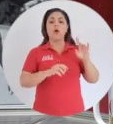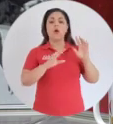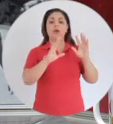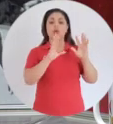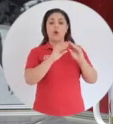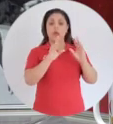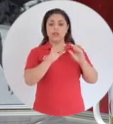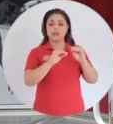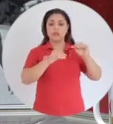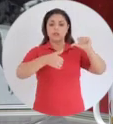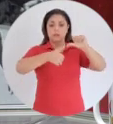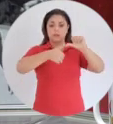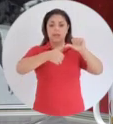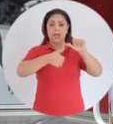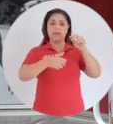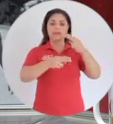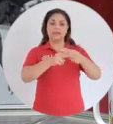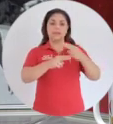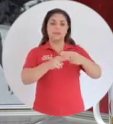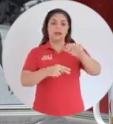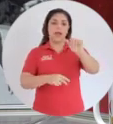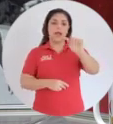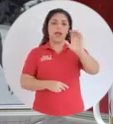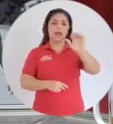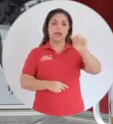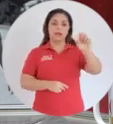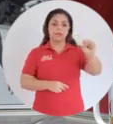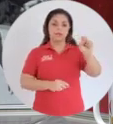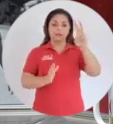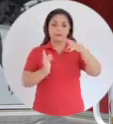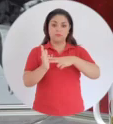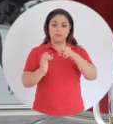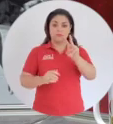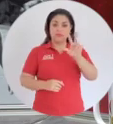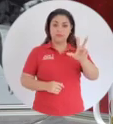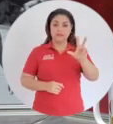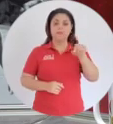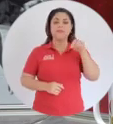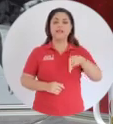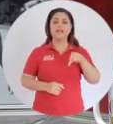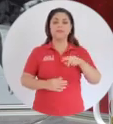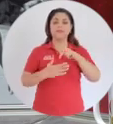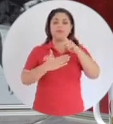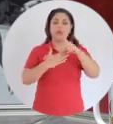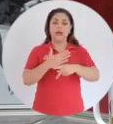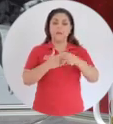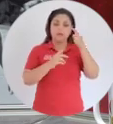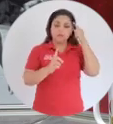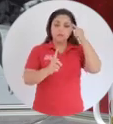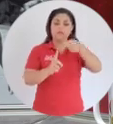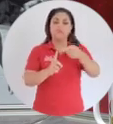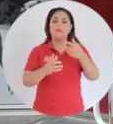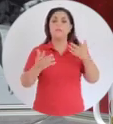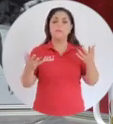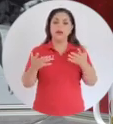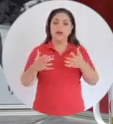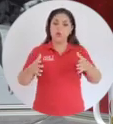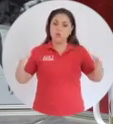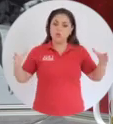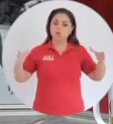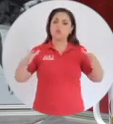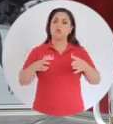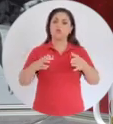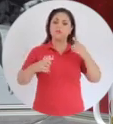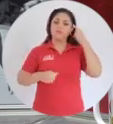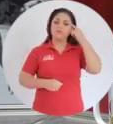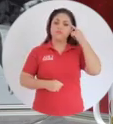Sociología, ACAS 2023, y decidimos realizar este programa para unirnos un poco a esta reflexión que